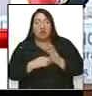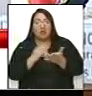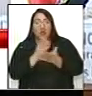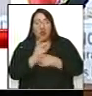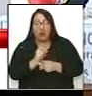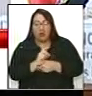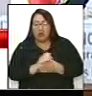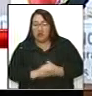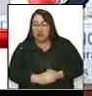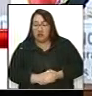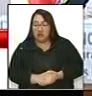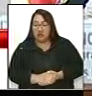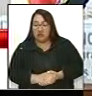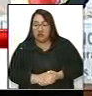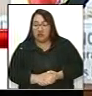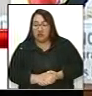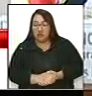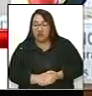educativos.